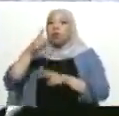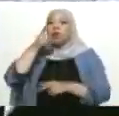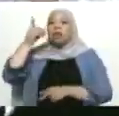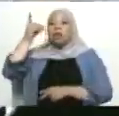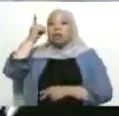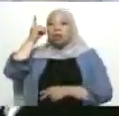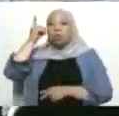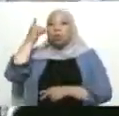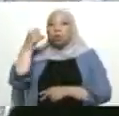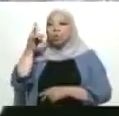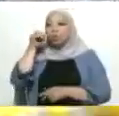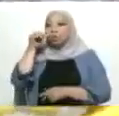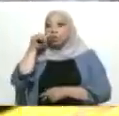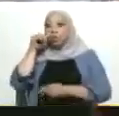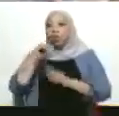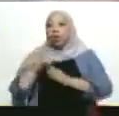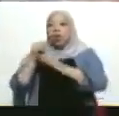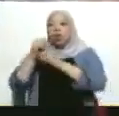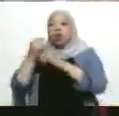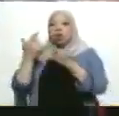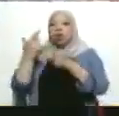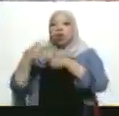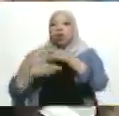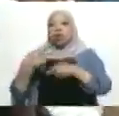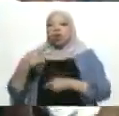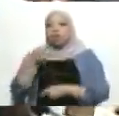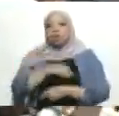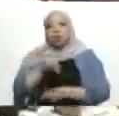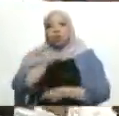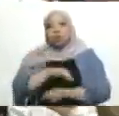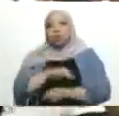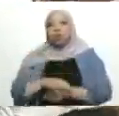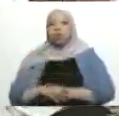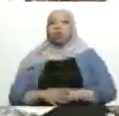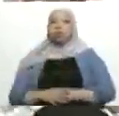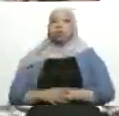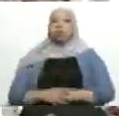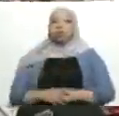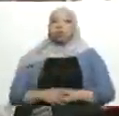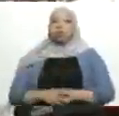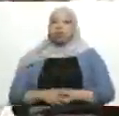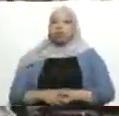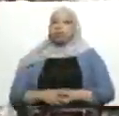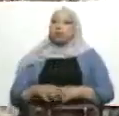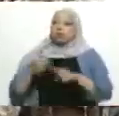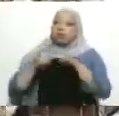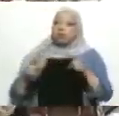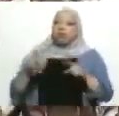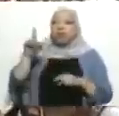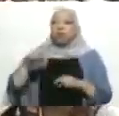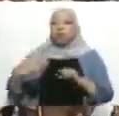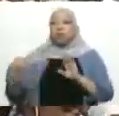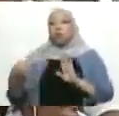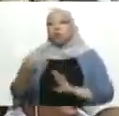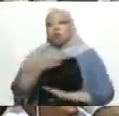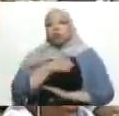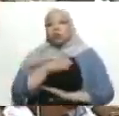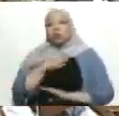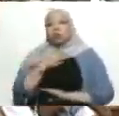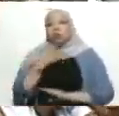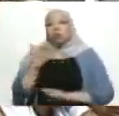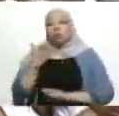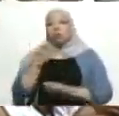Vivas, héroe de la revolución bolivariana y socialista. Pero con Darío hay un símbolo, que es